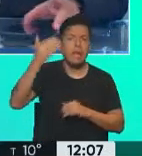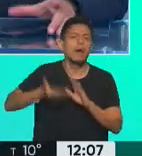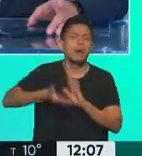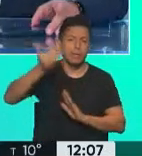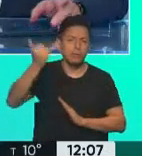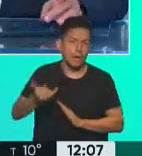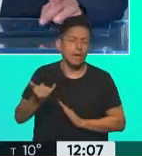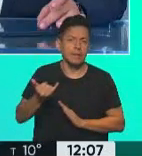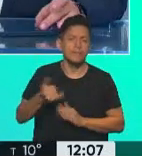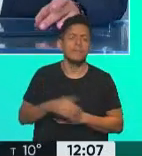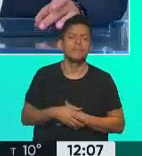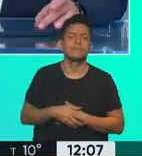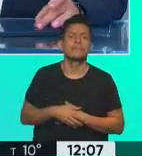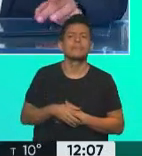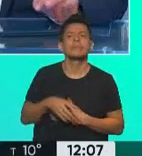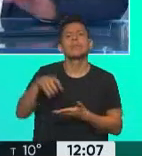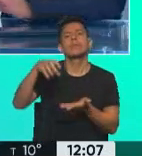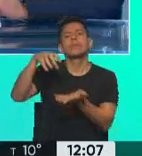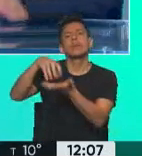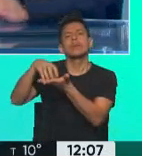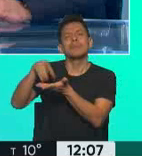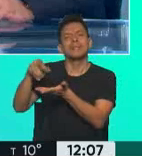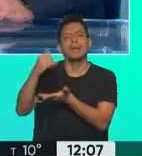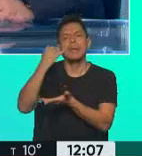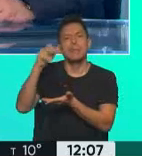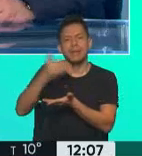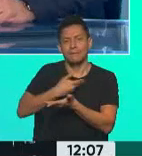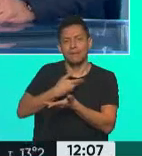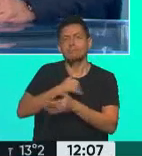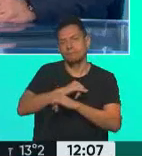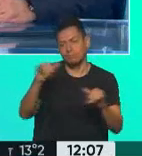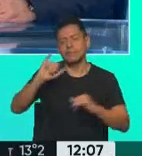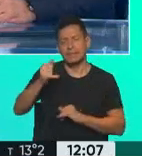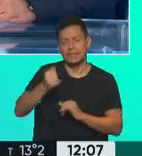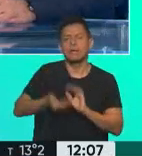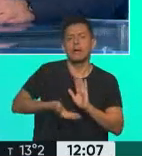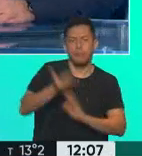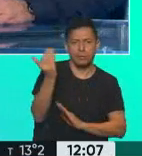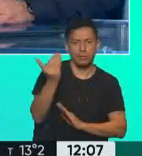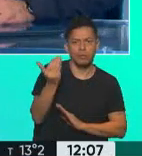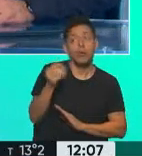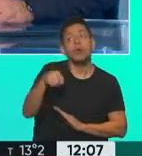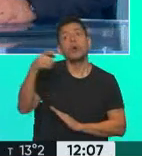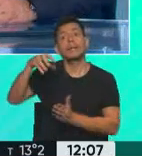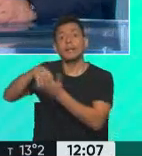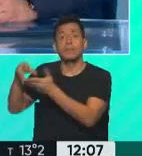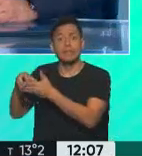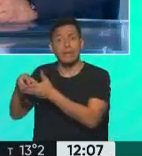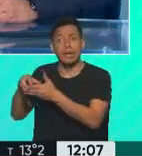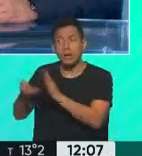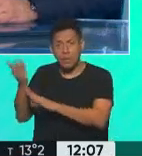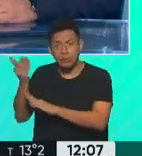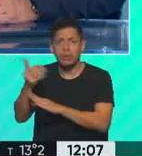que envió la empresa YPF, diciendo que había aplicado un aumento en respuesta al aumento de las otras empresas. ¿Cómo